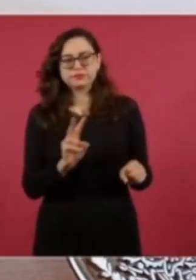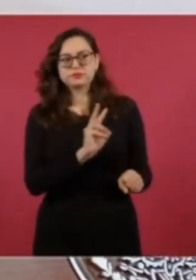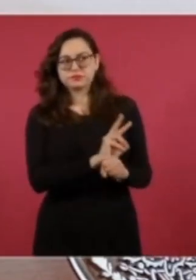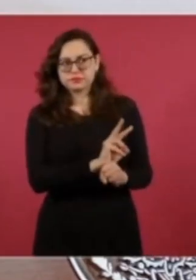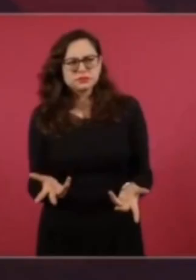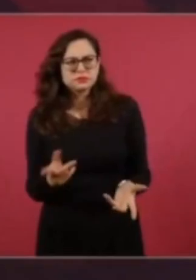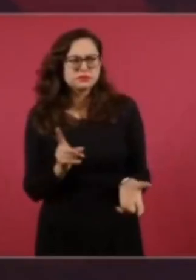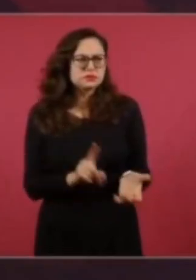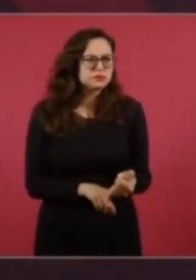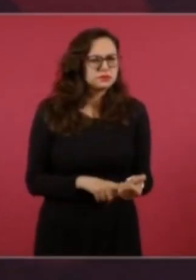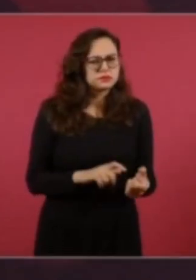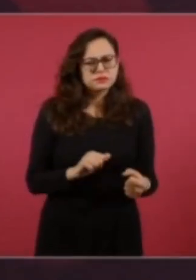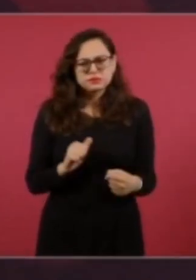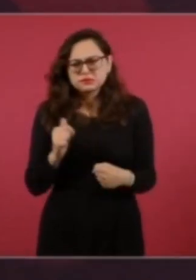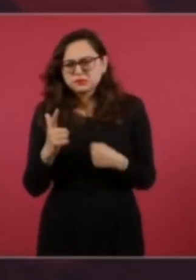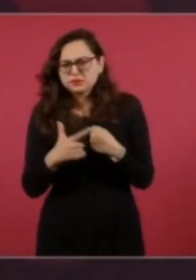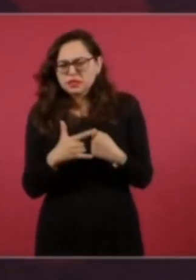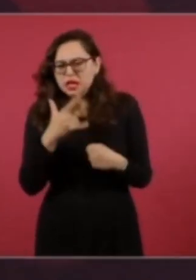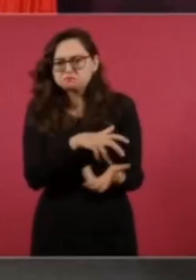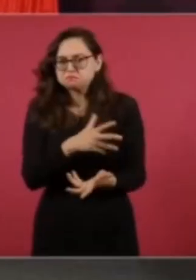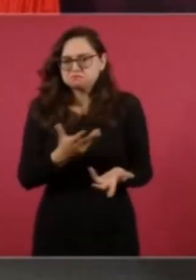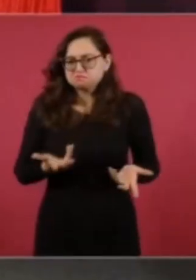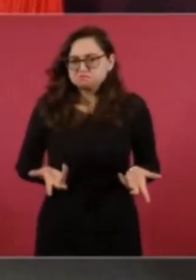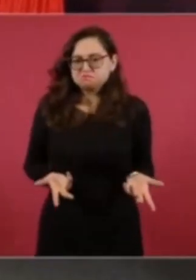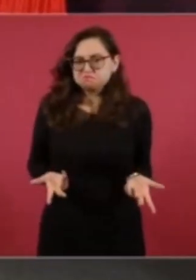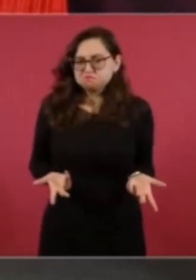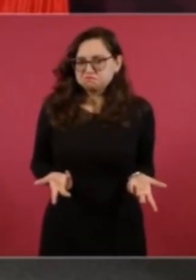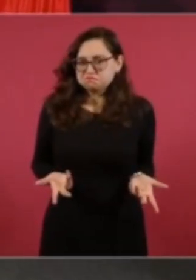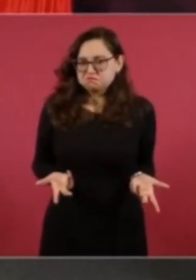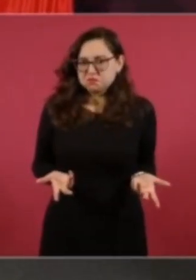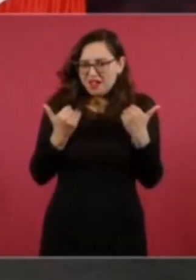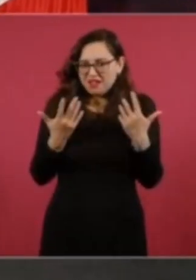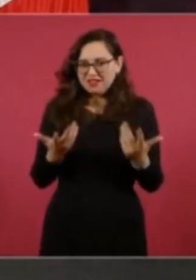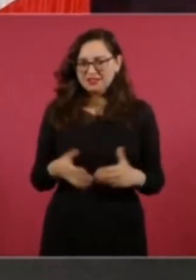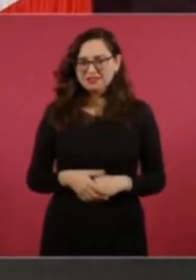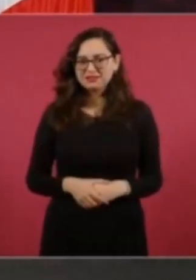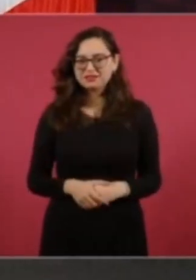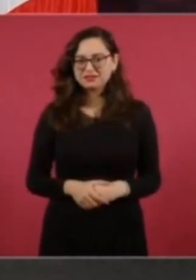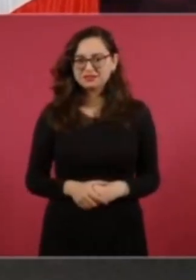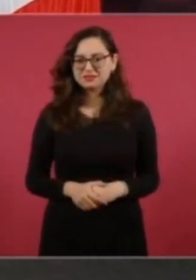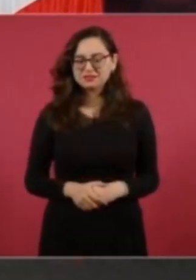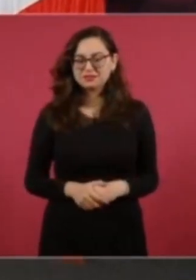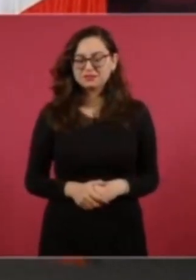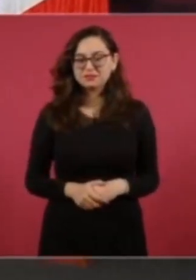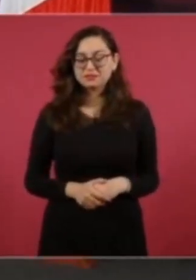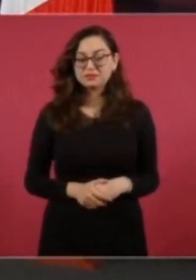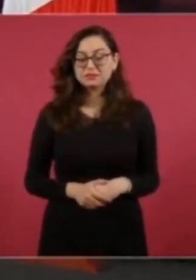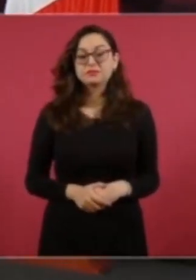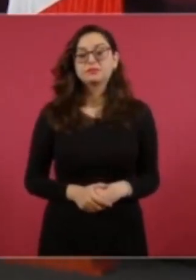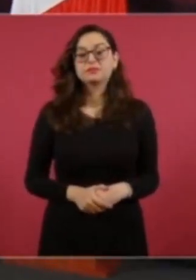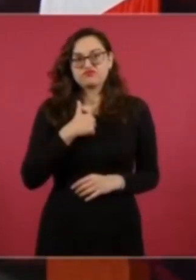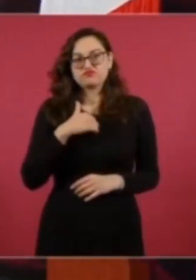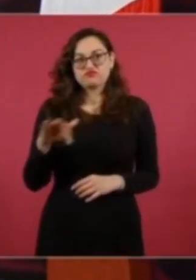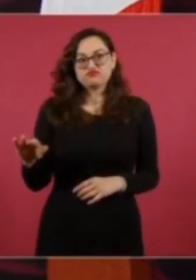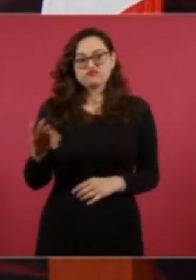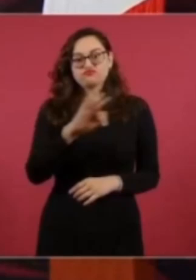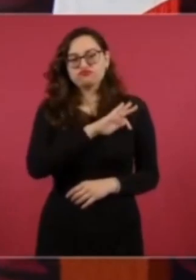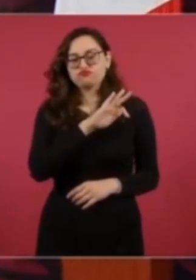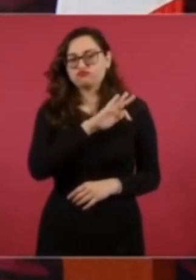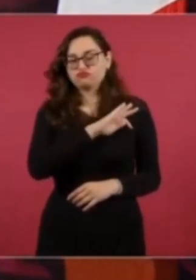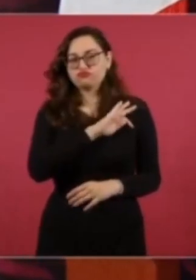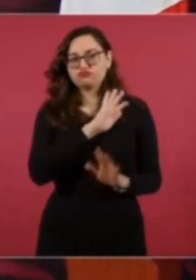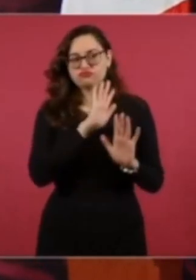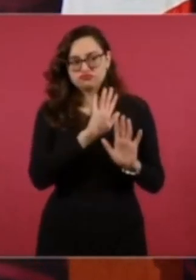nada extraño, excepcional en toda la región. Y yo espero que no